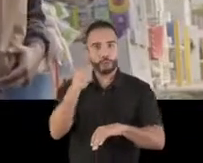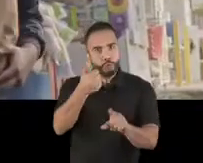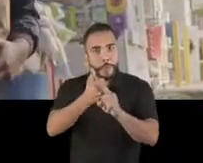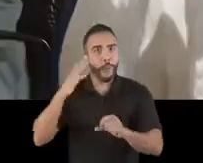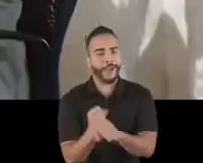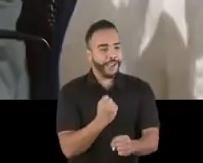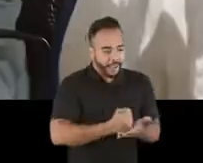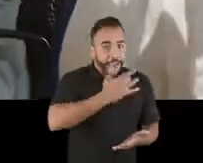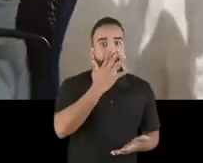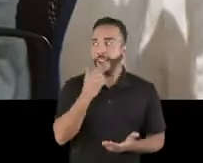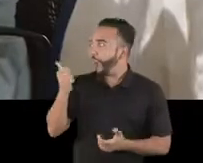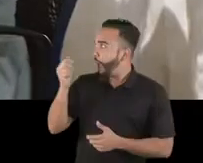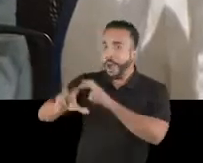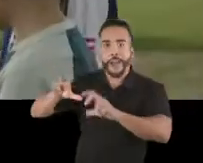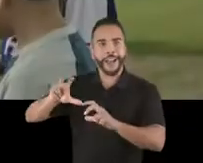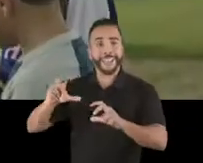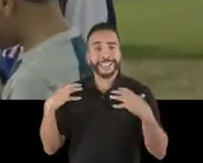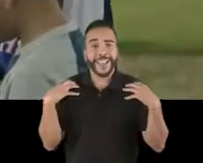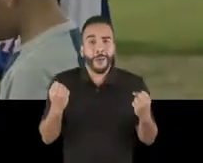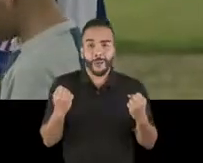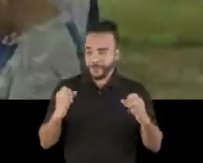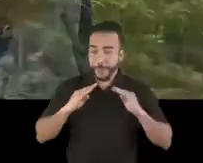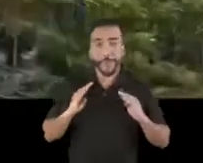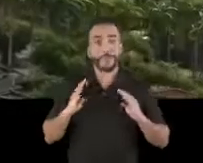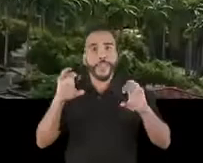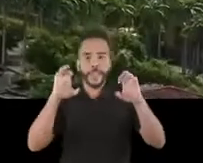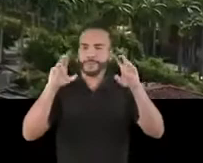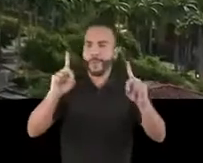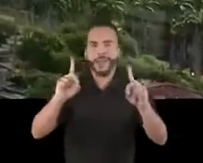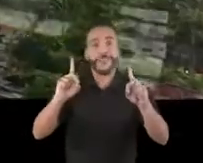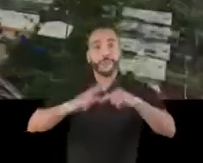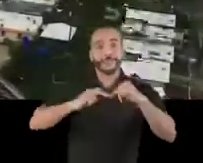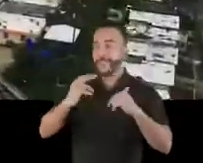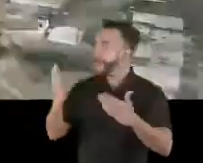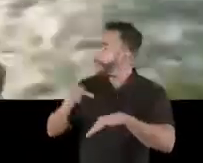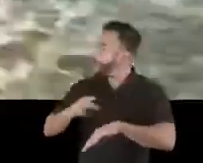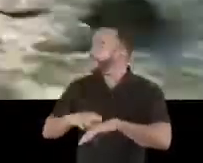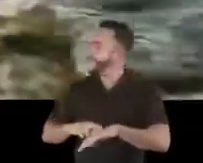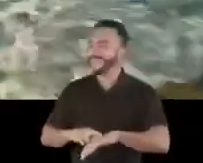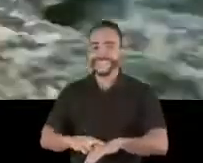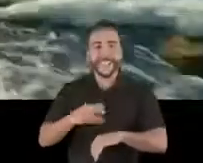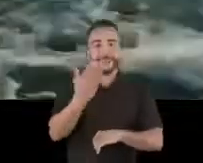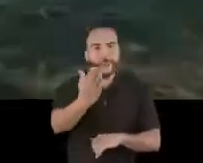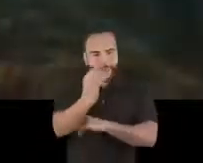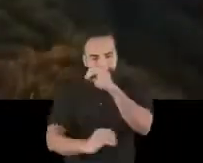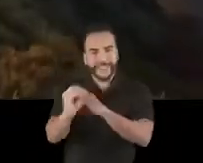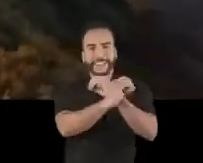tu suerte, cada recaudo se invierte en la salud, el deporte, la educación y la infraestructura del país. Con la